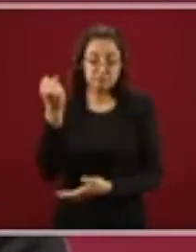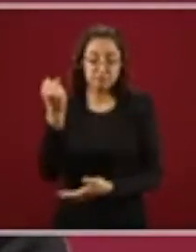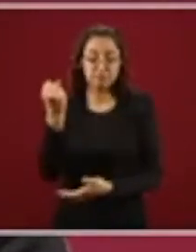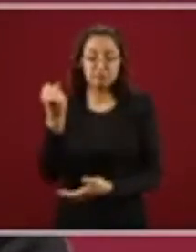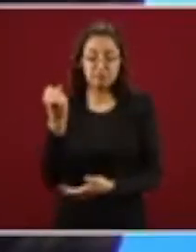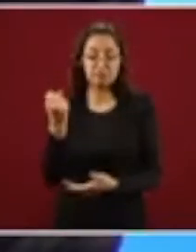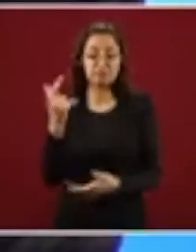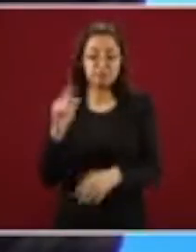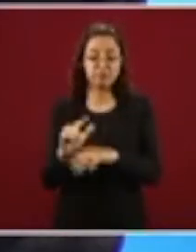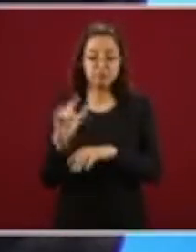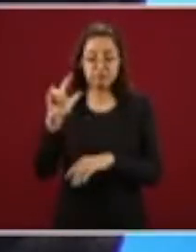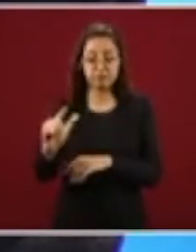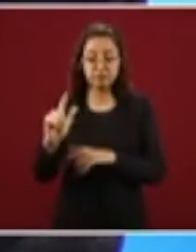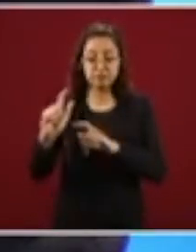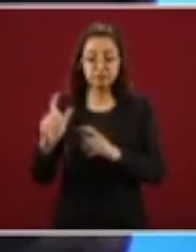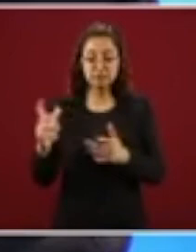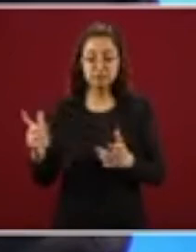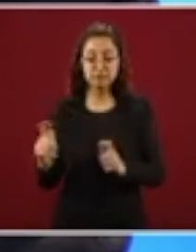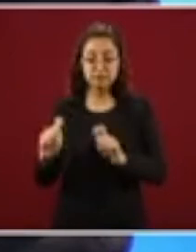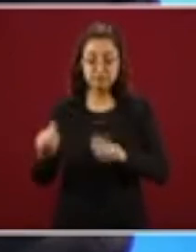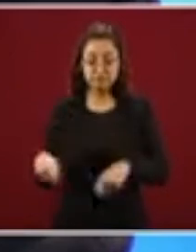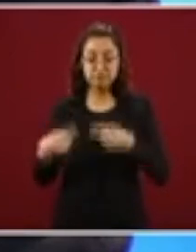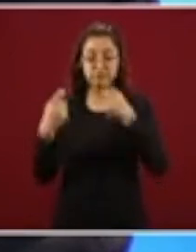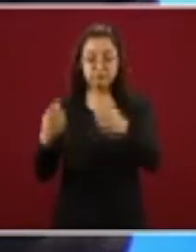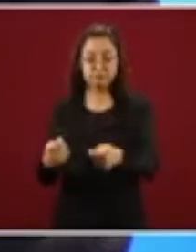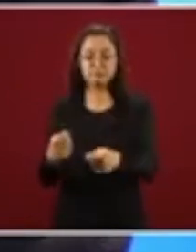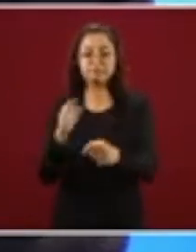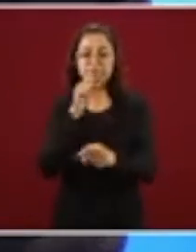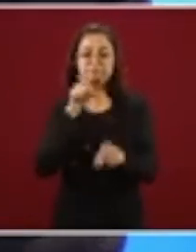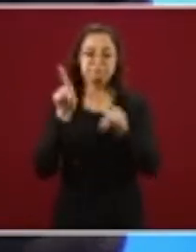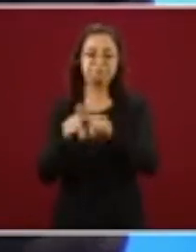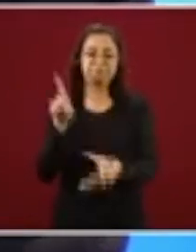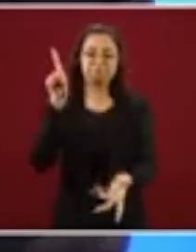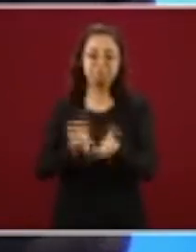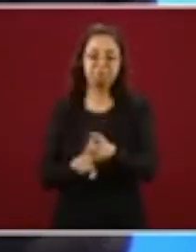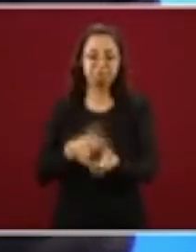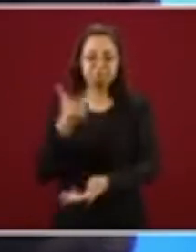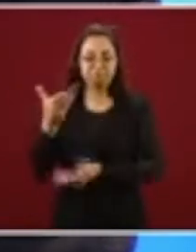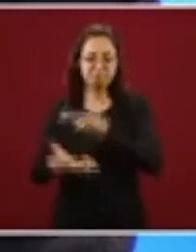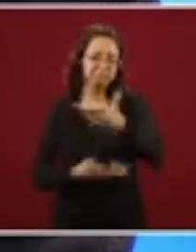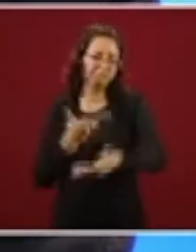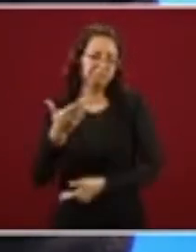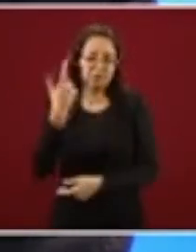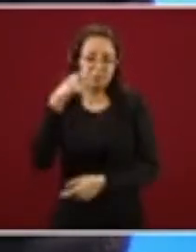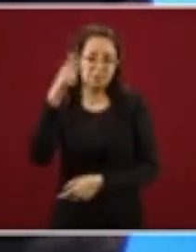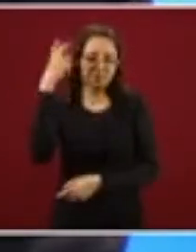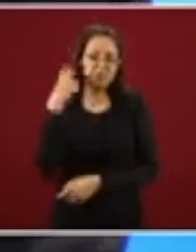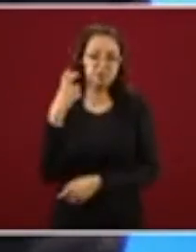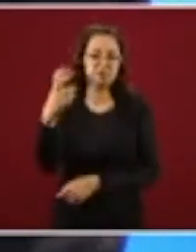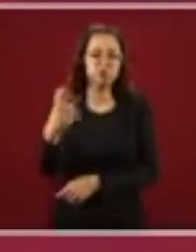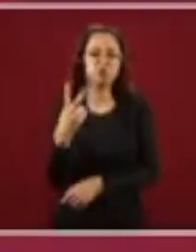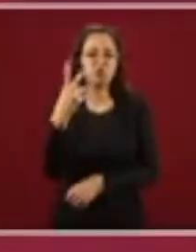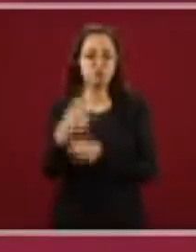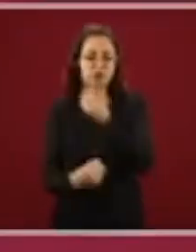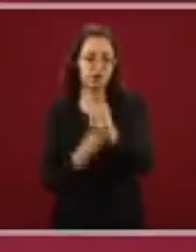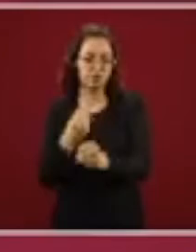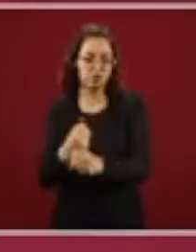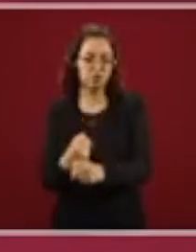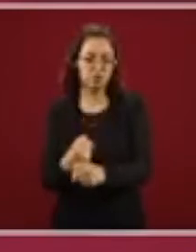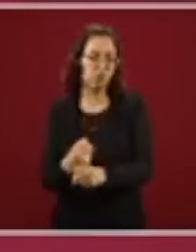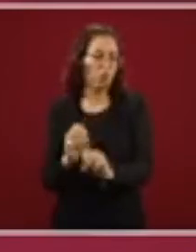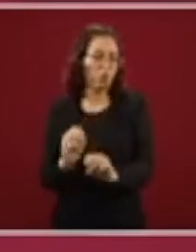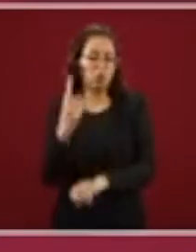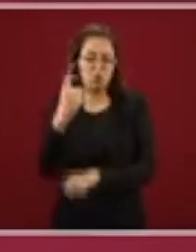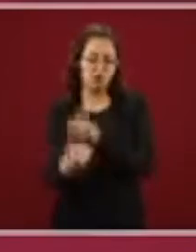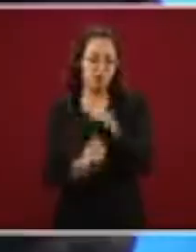el avión, ya ha incluido un servicio de operación de 2 años o de